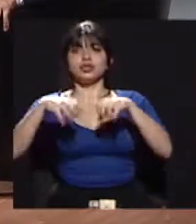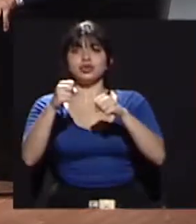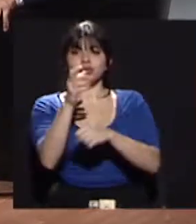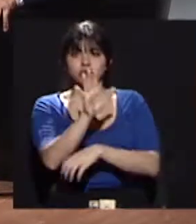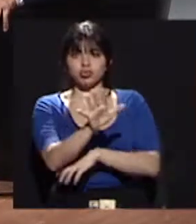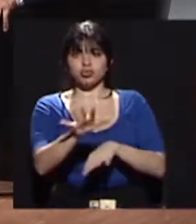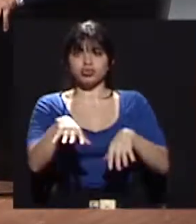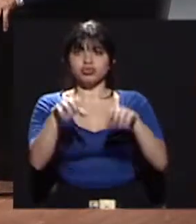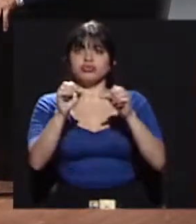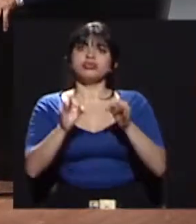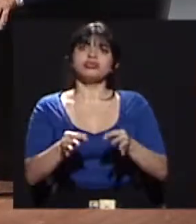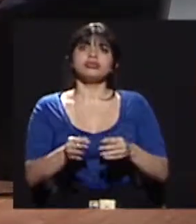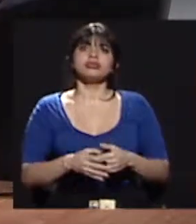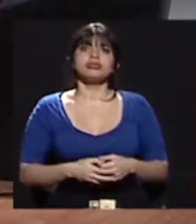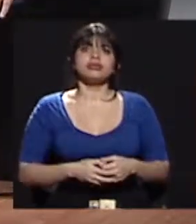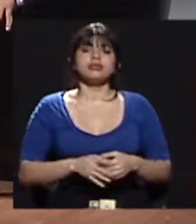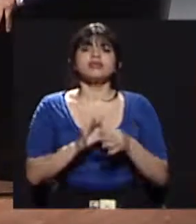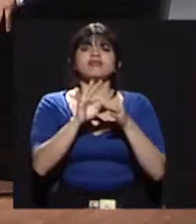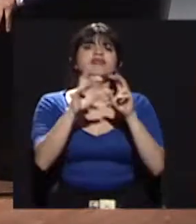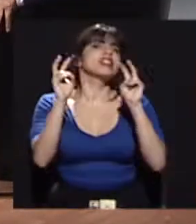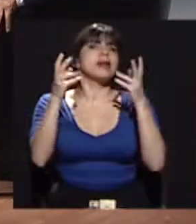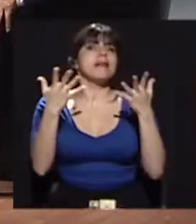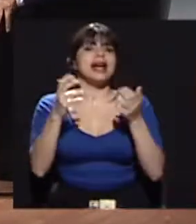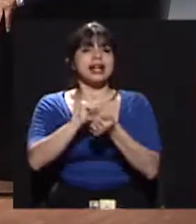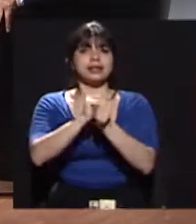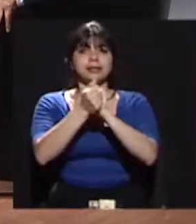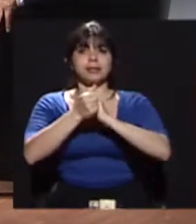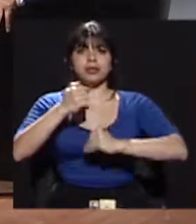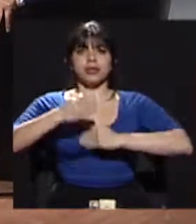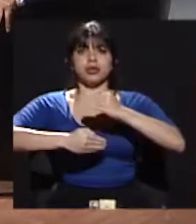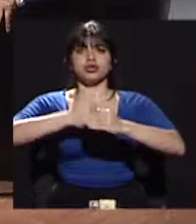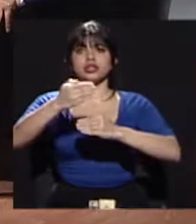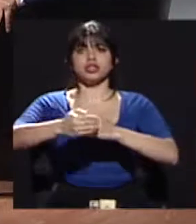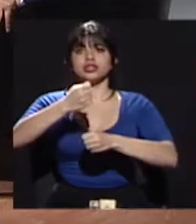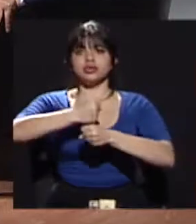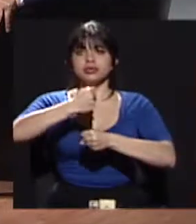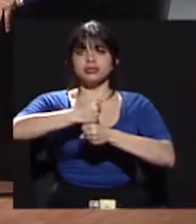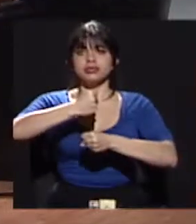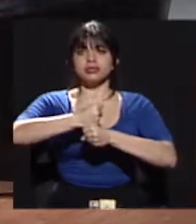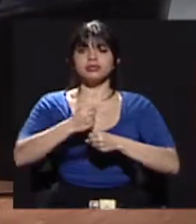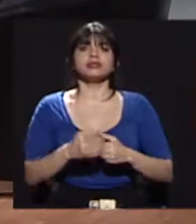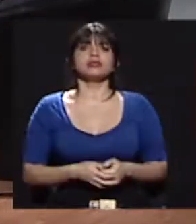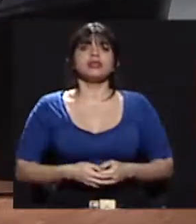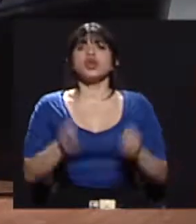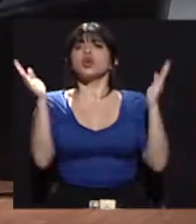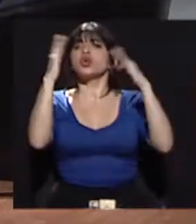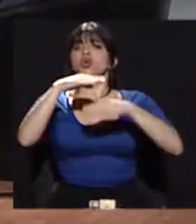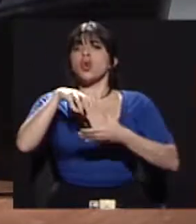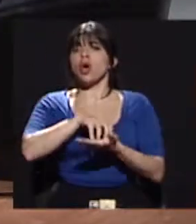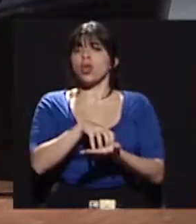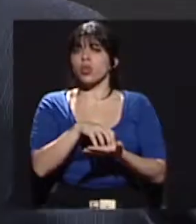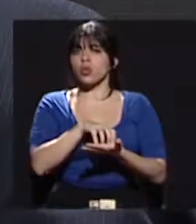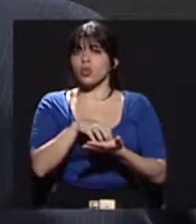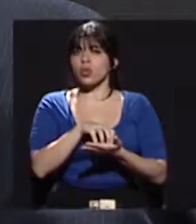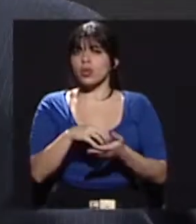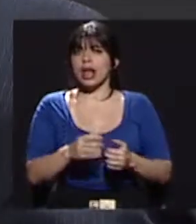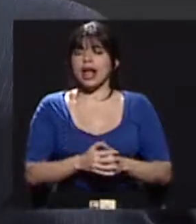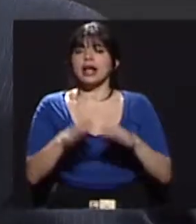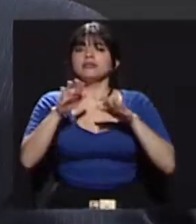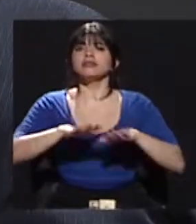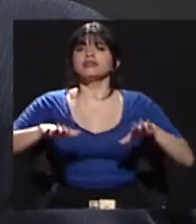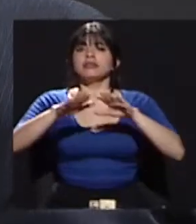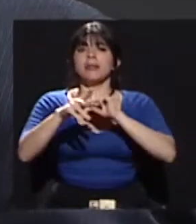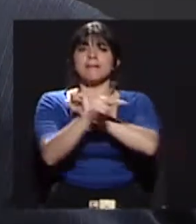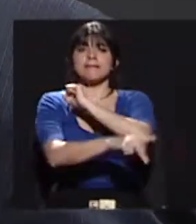usted con relación a la reforma procesal laboral no cabe ninguna duda de que el país